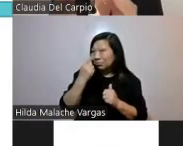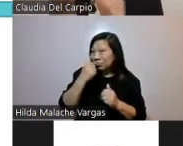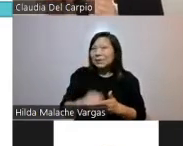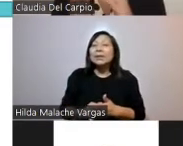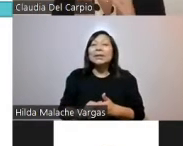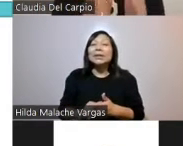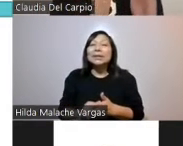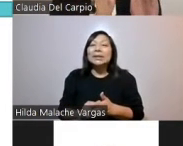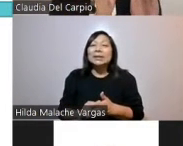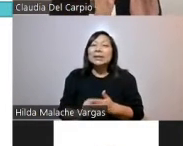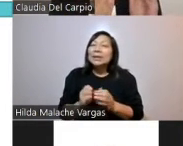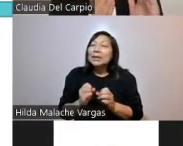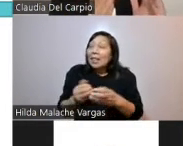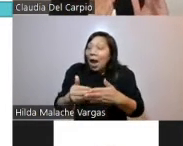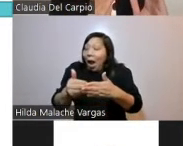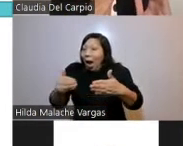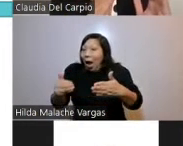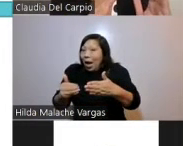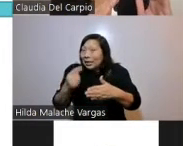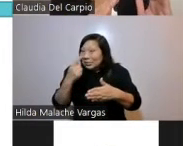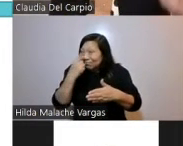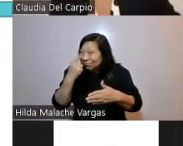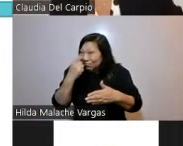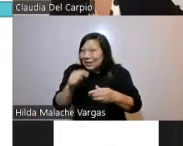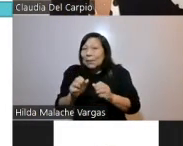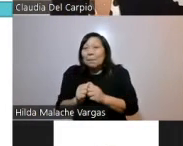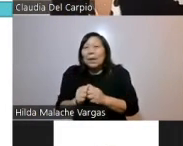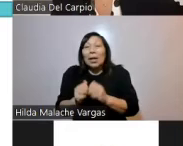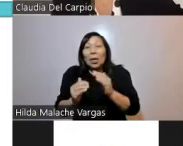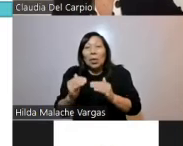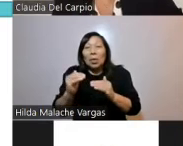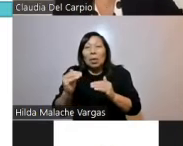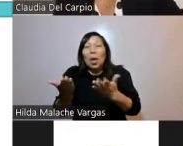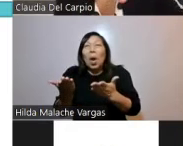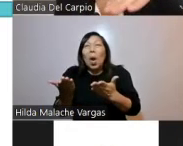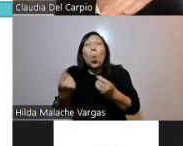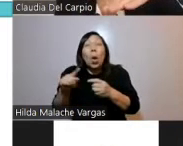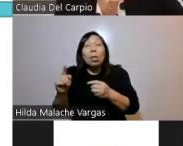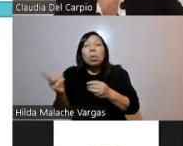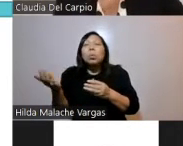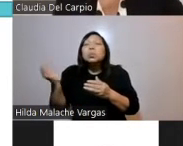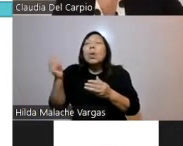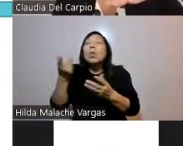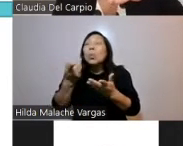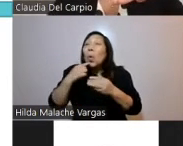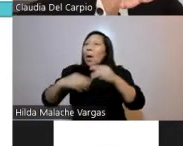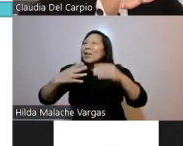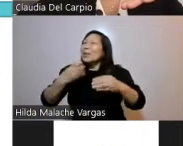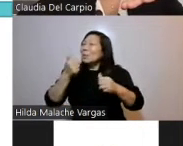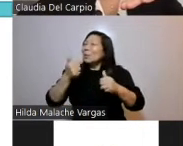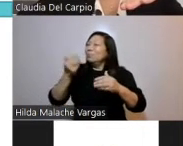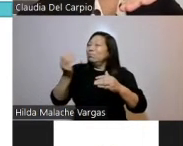hormonales. Días previos a que empiece el sangrado menstrual, los niveles de estrógeno empiezan a disminuir. Entonces,